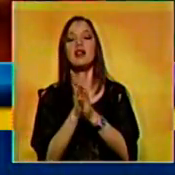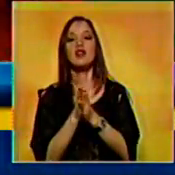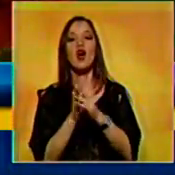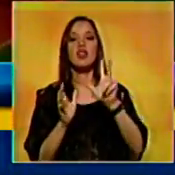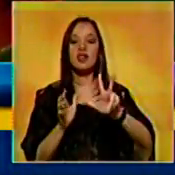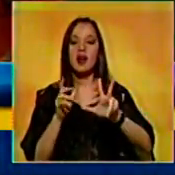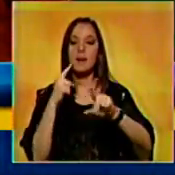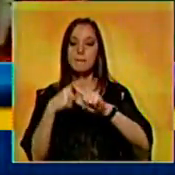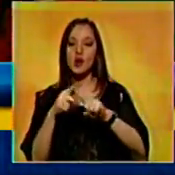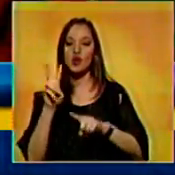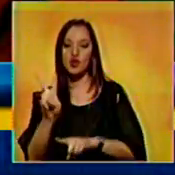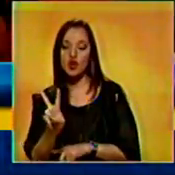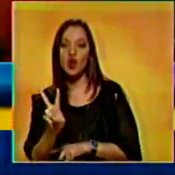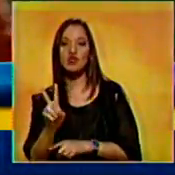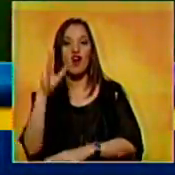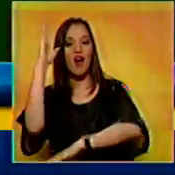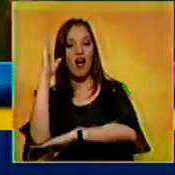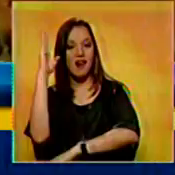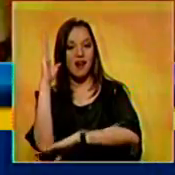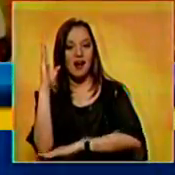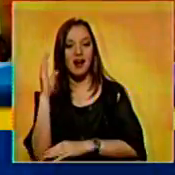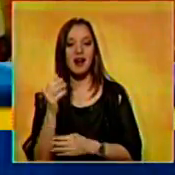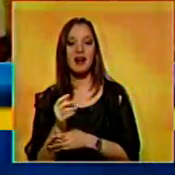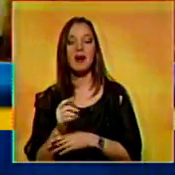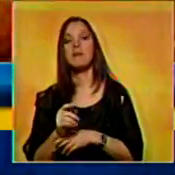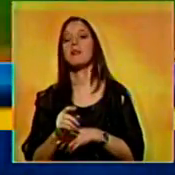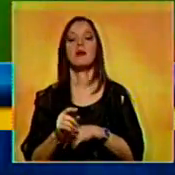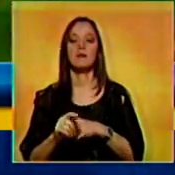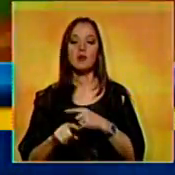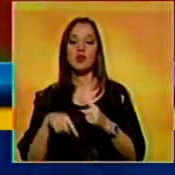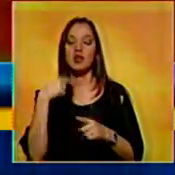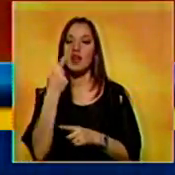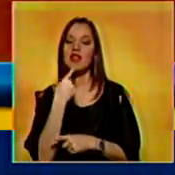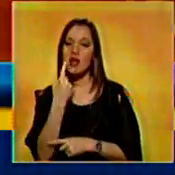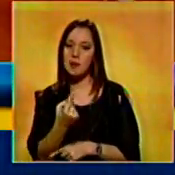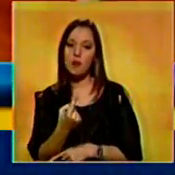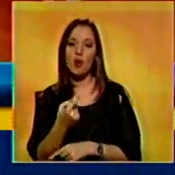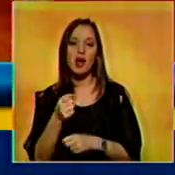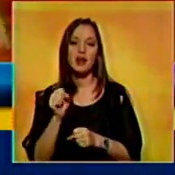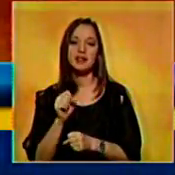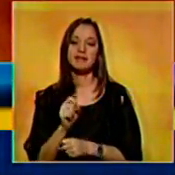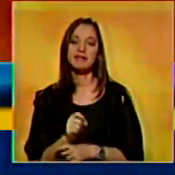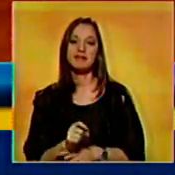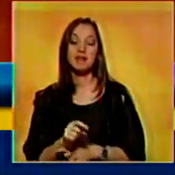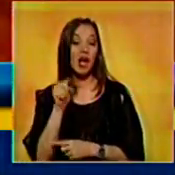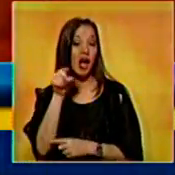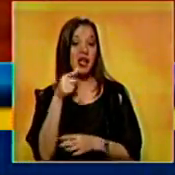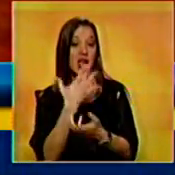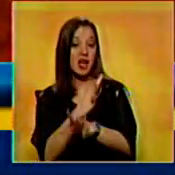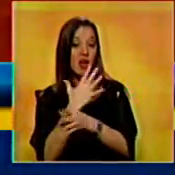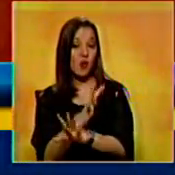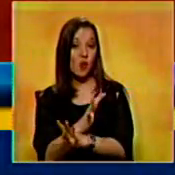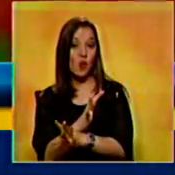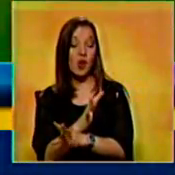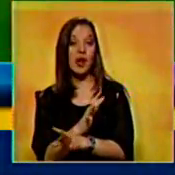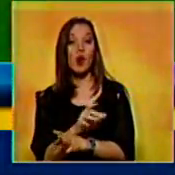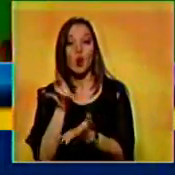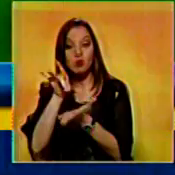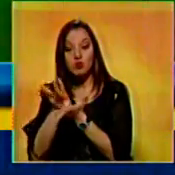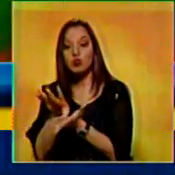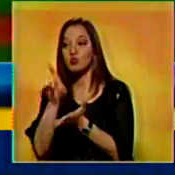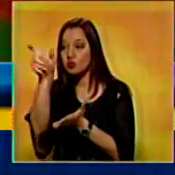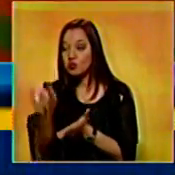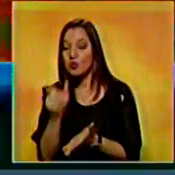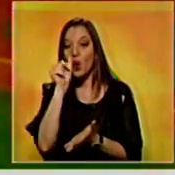3-2. La victoria fue para Francisco Butó y la derrota para Gregory Infante. En este juego, Buddy Bailey fue expulsado en